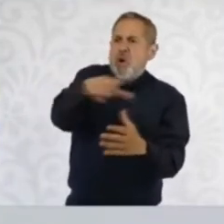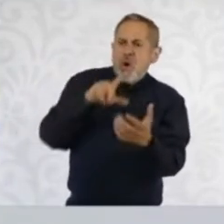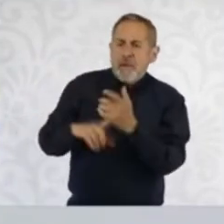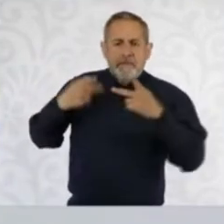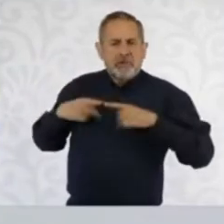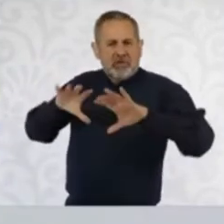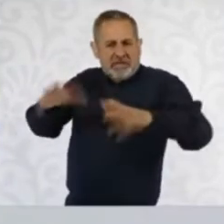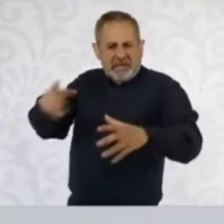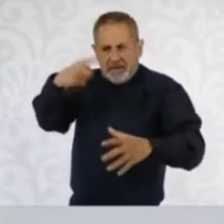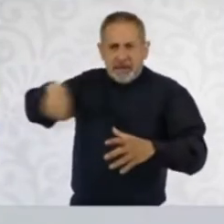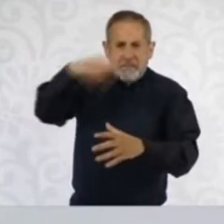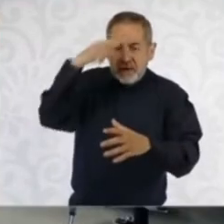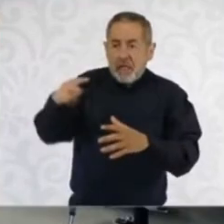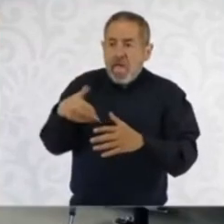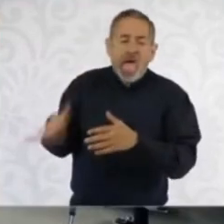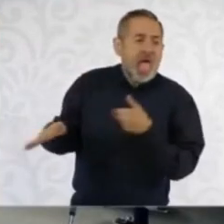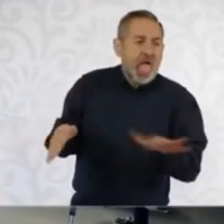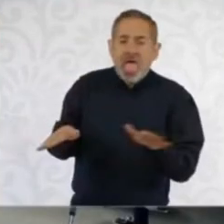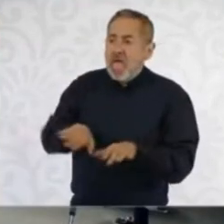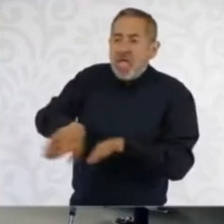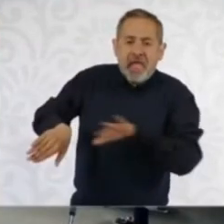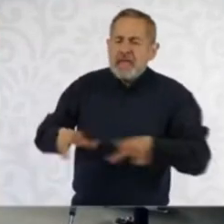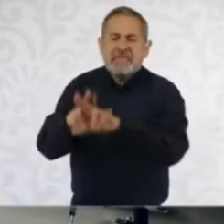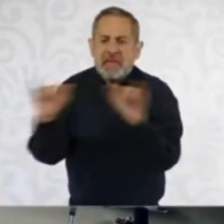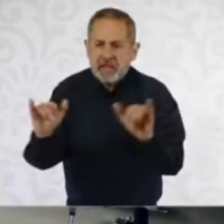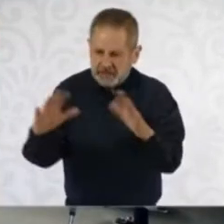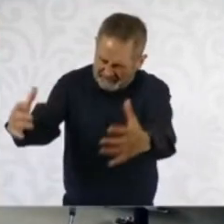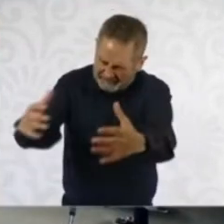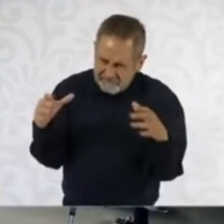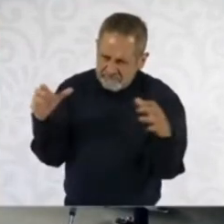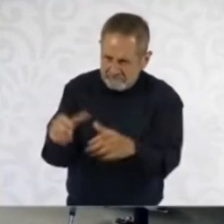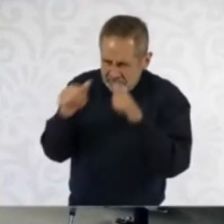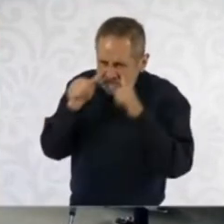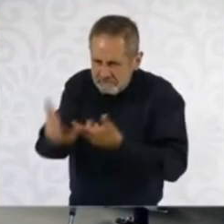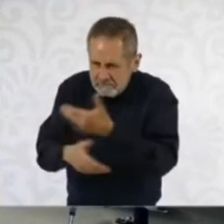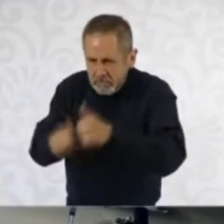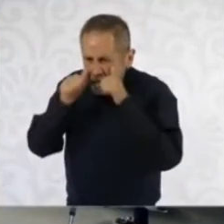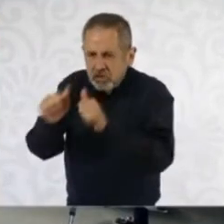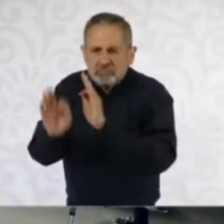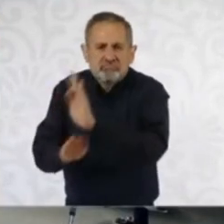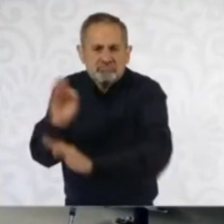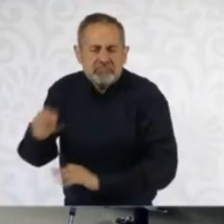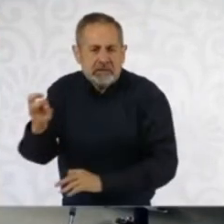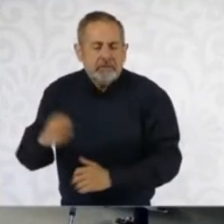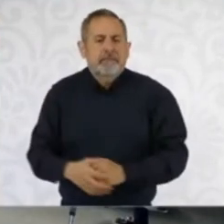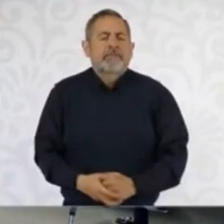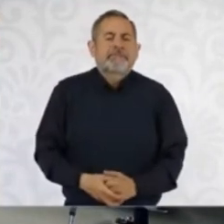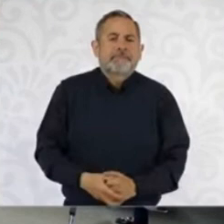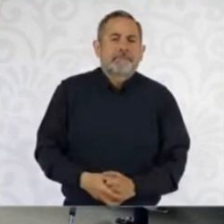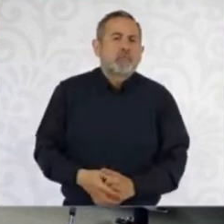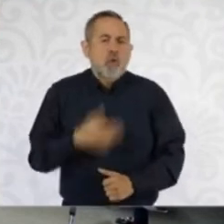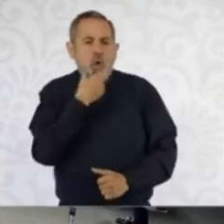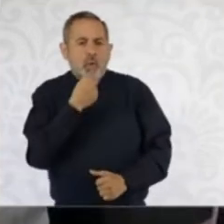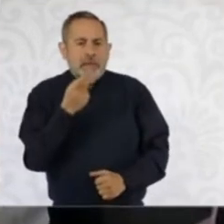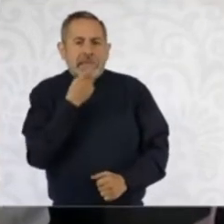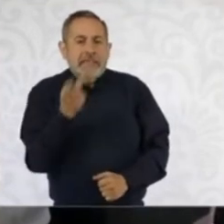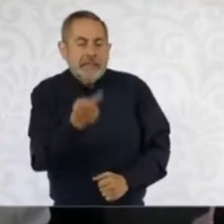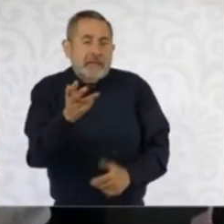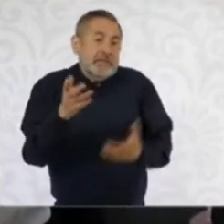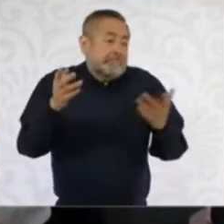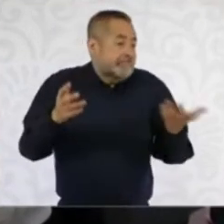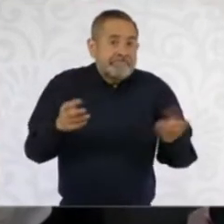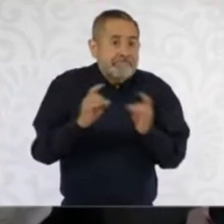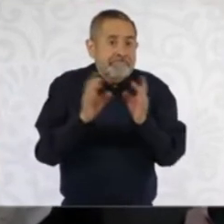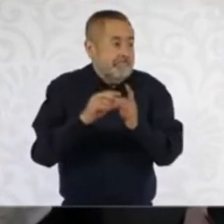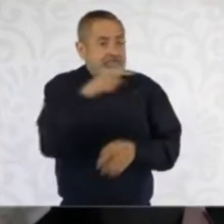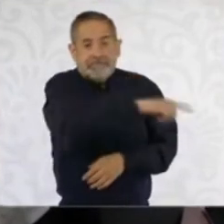atrás. Bueno, pues ahora sí que de todos modos se van a enojar. ¿Por qué? Porque hoy en la mañana,